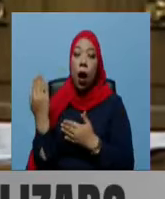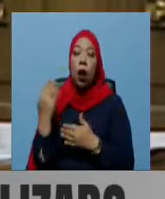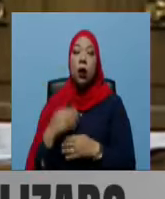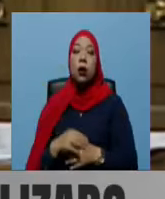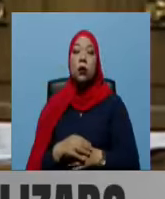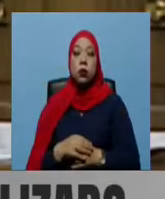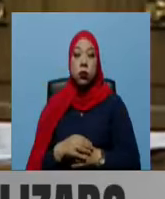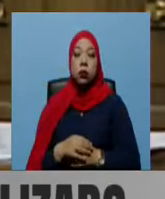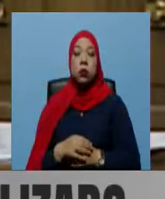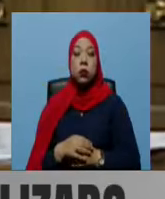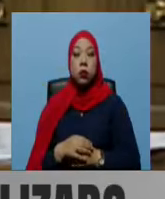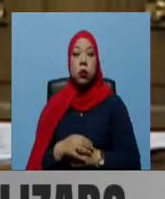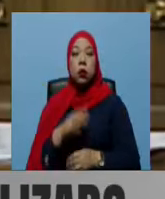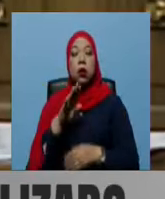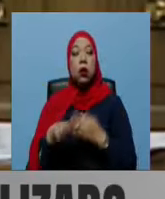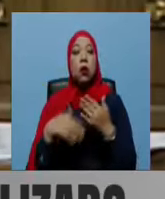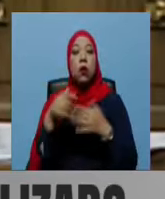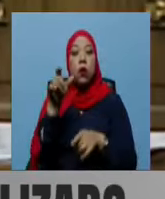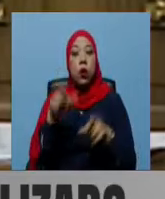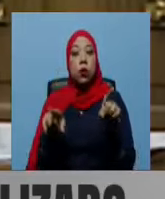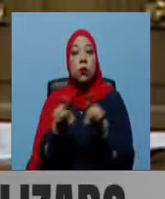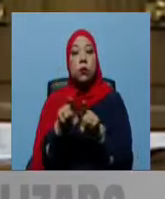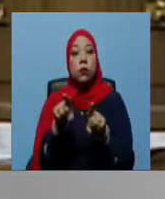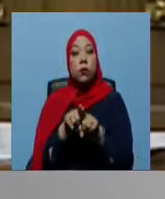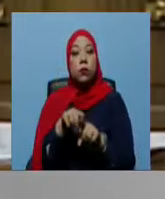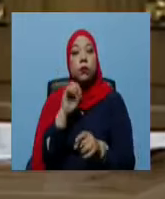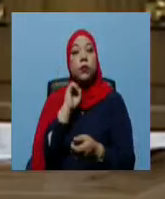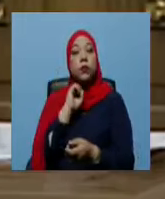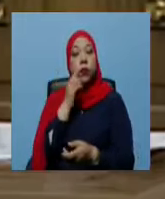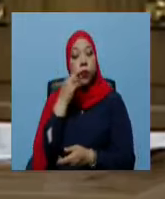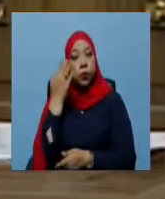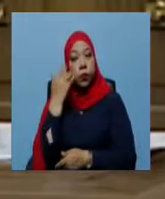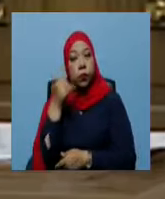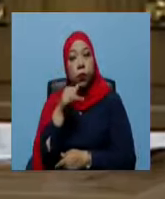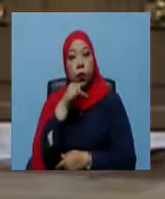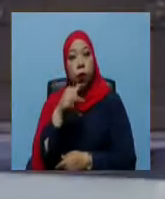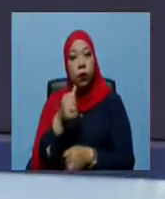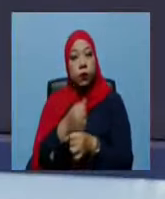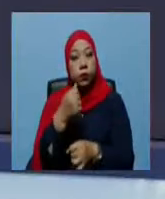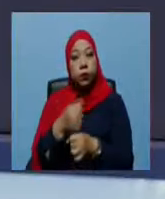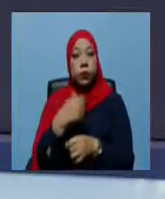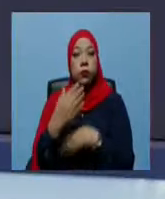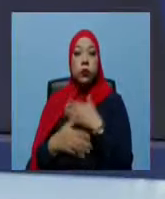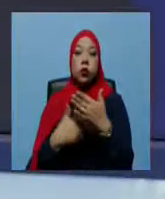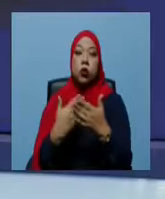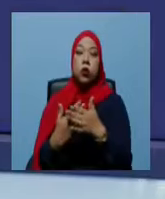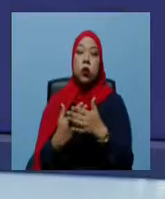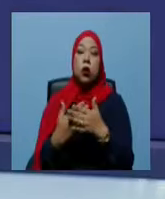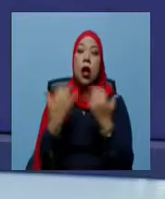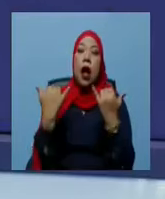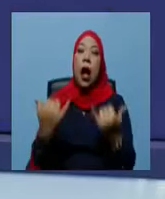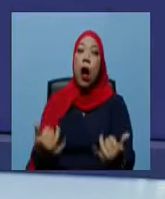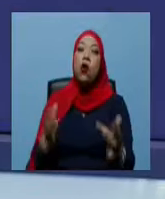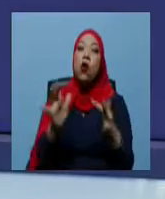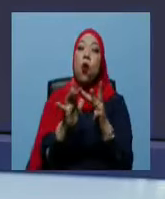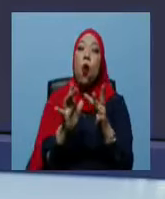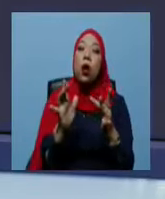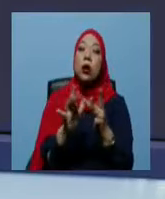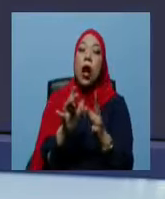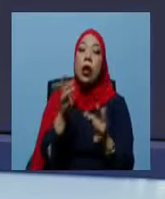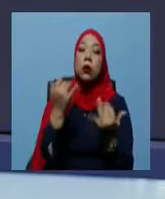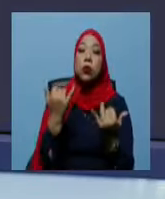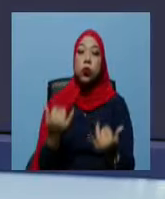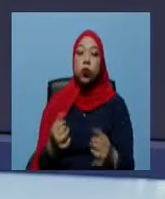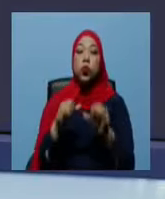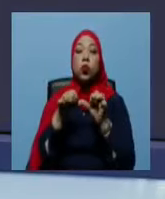Que venían para acá a ejecutar actos terroristas. Bien, precisamente con la Asamblea seguimos,